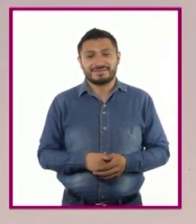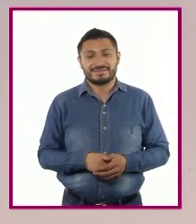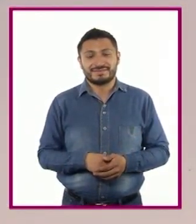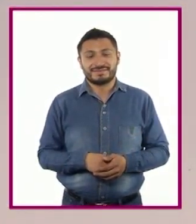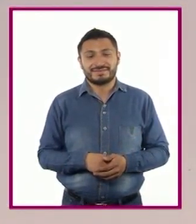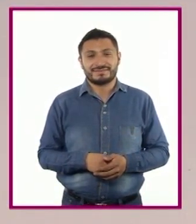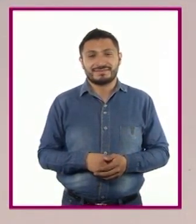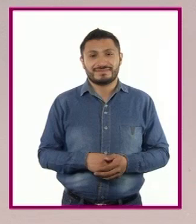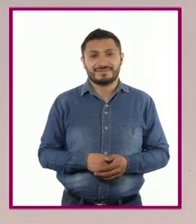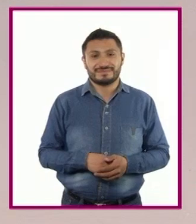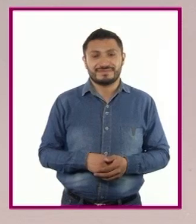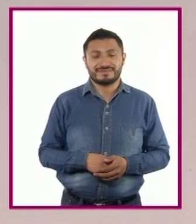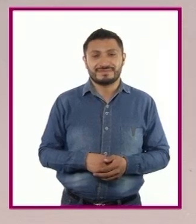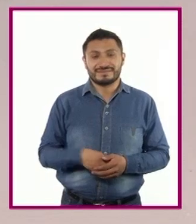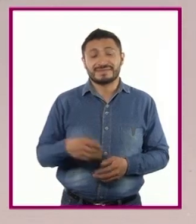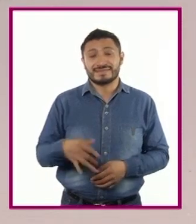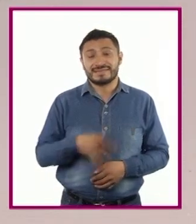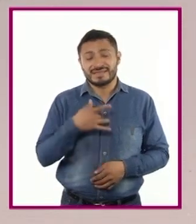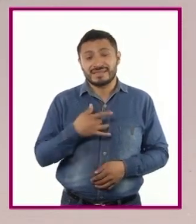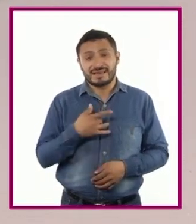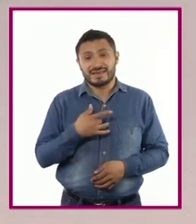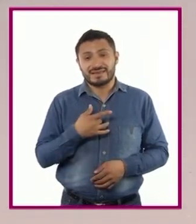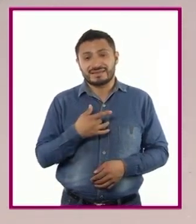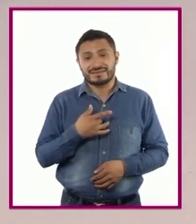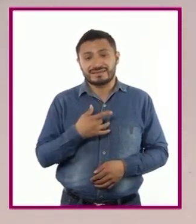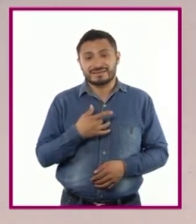Ah, yo creo que yo. Ya, ajá.